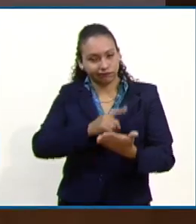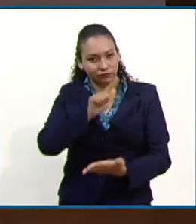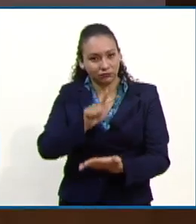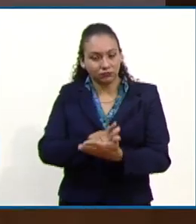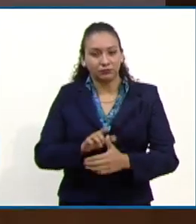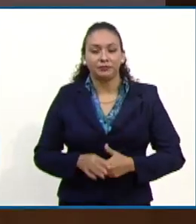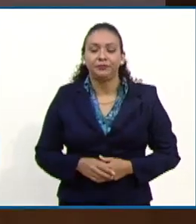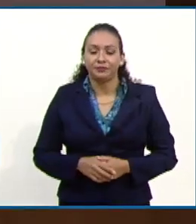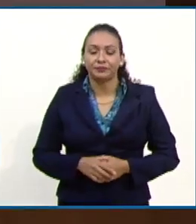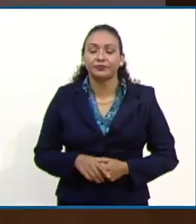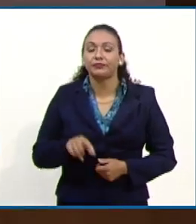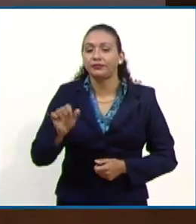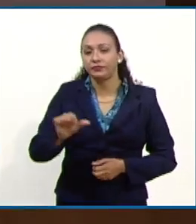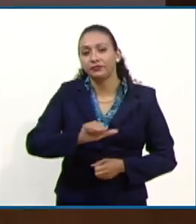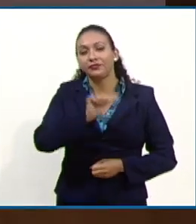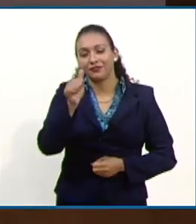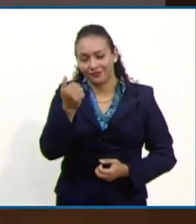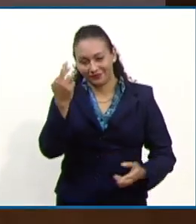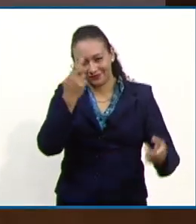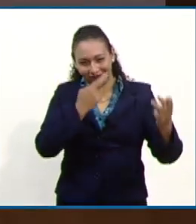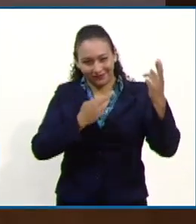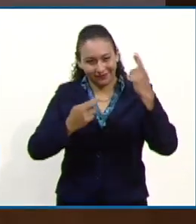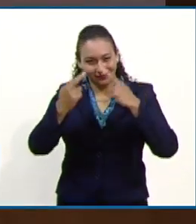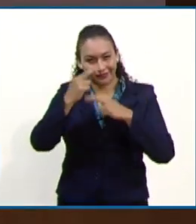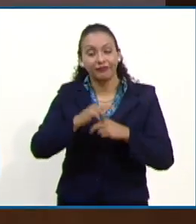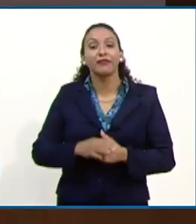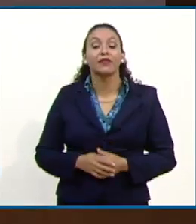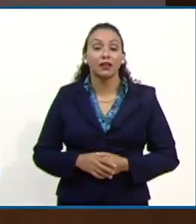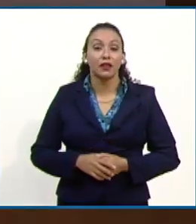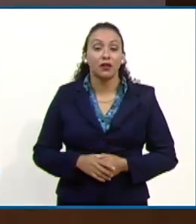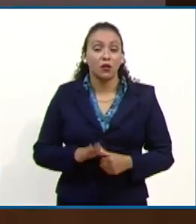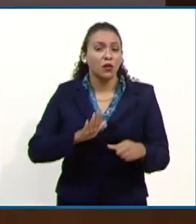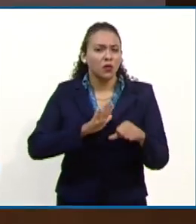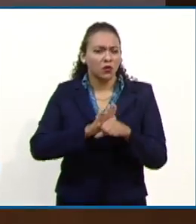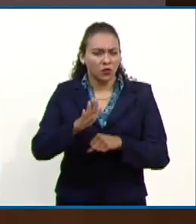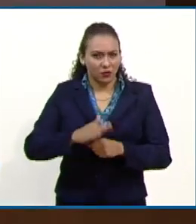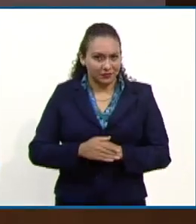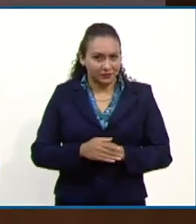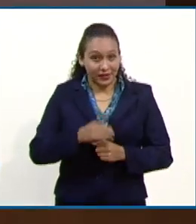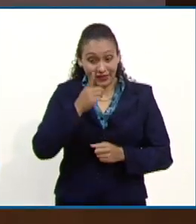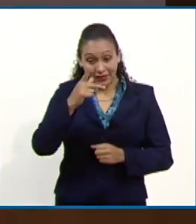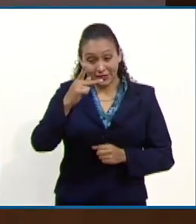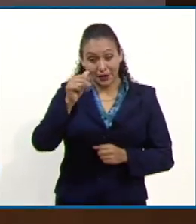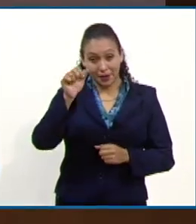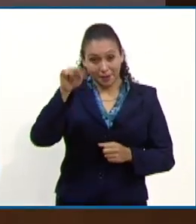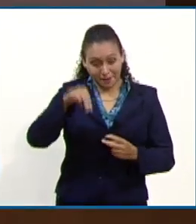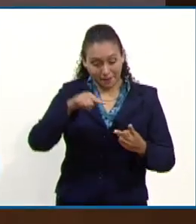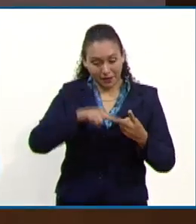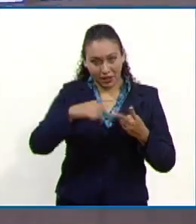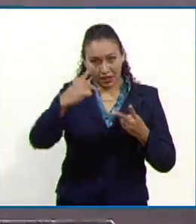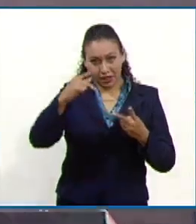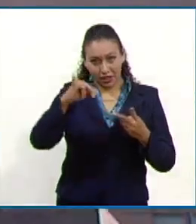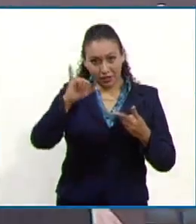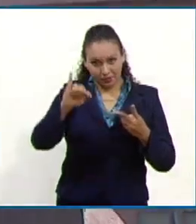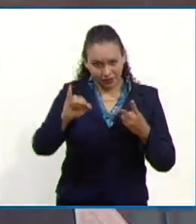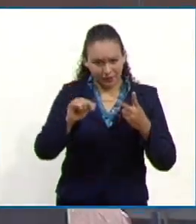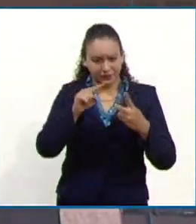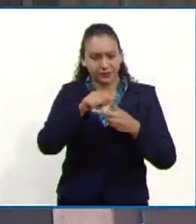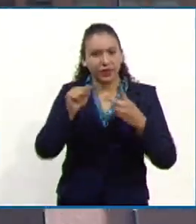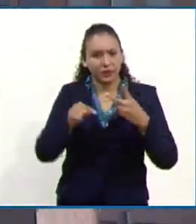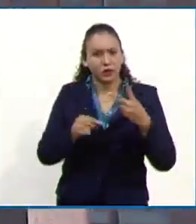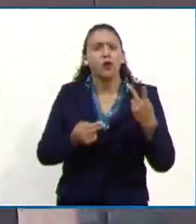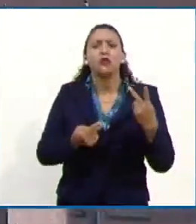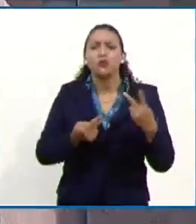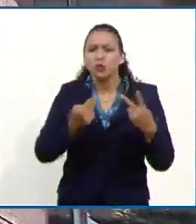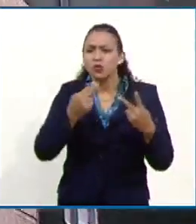también confirmó la resolución de la Sala Regional Especializada, que determinó que el PAN y PRI no incurrieron en el uso indebido de la